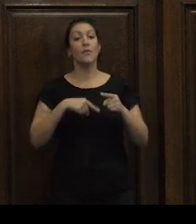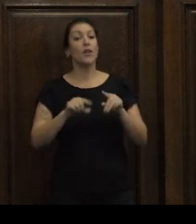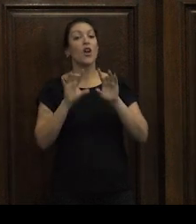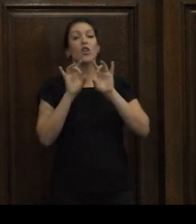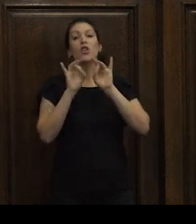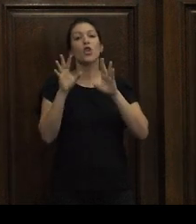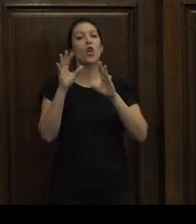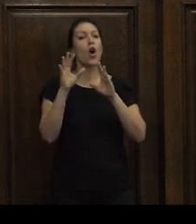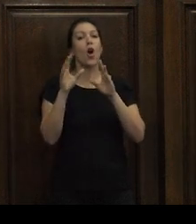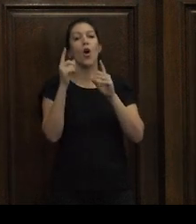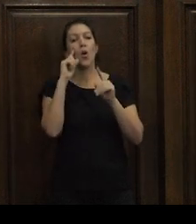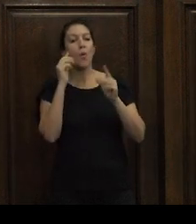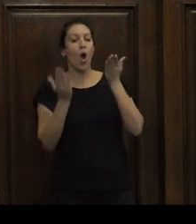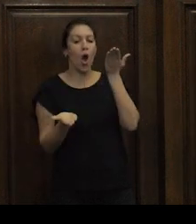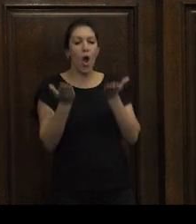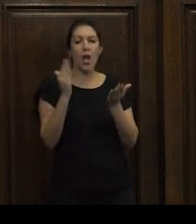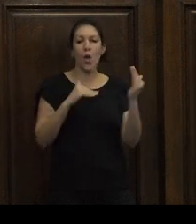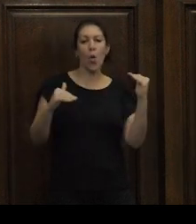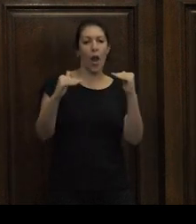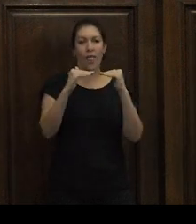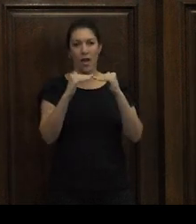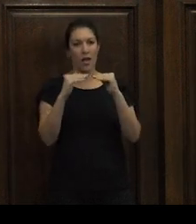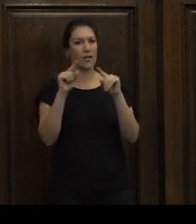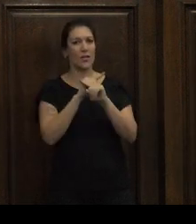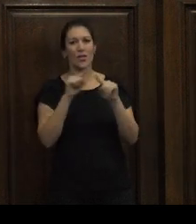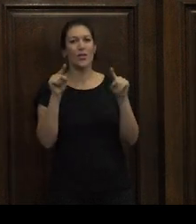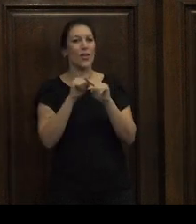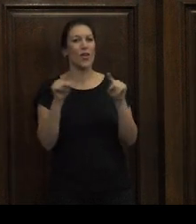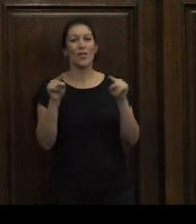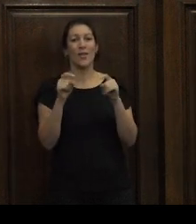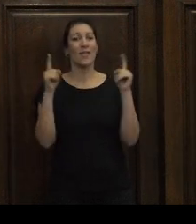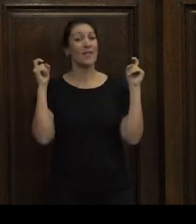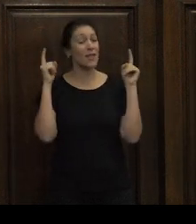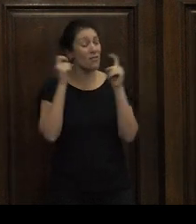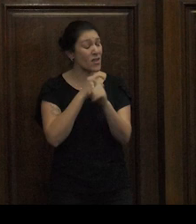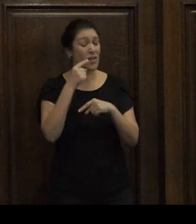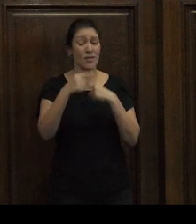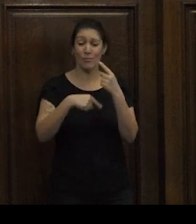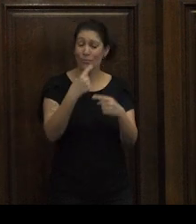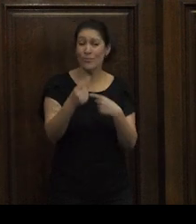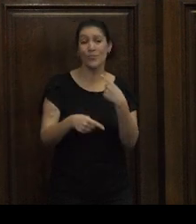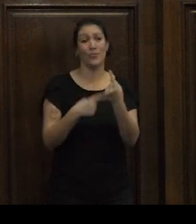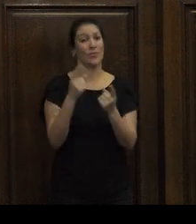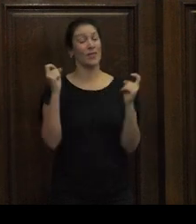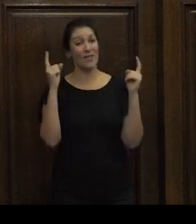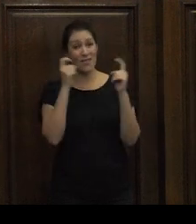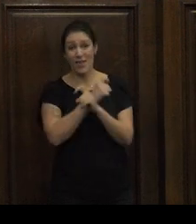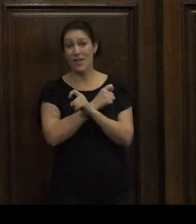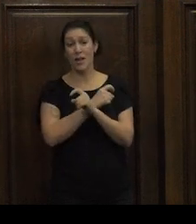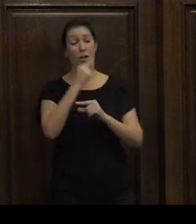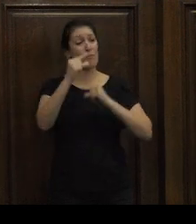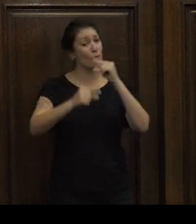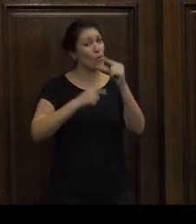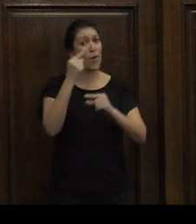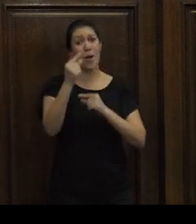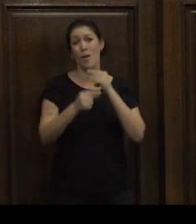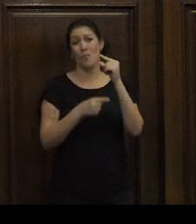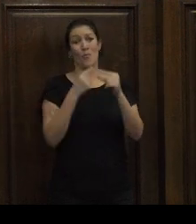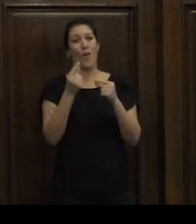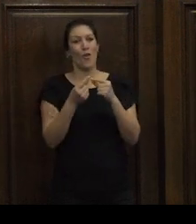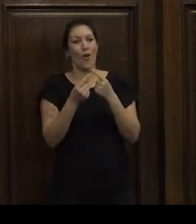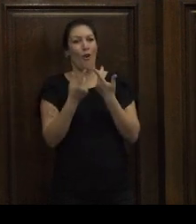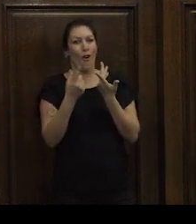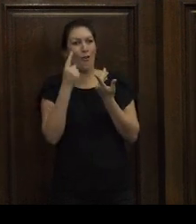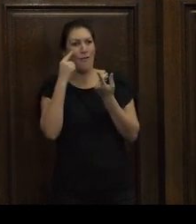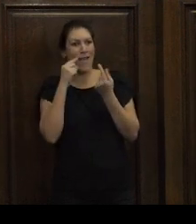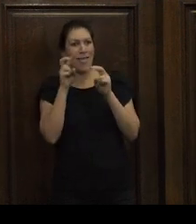Pero no es solo la igualdad o la meritocracia que ya no se sostienen más o menos dignamente y en cambio se hunden en el nuevo